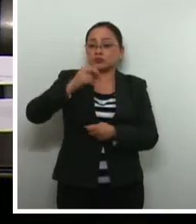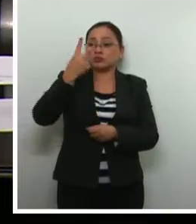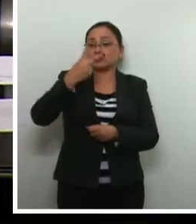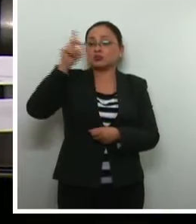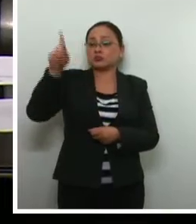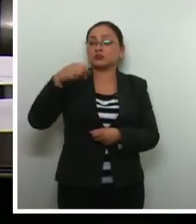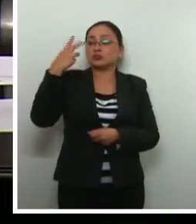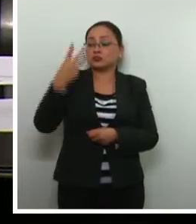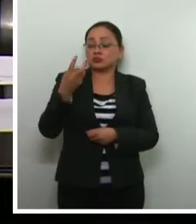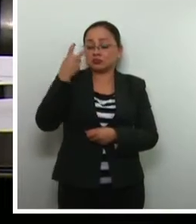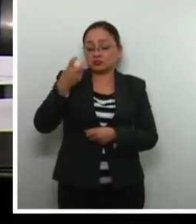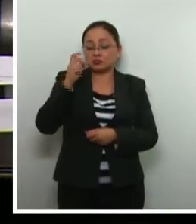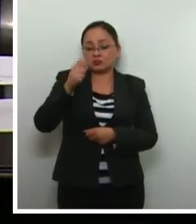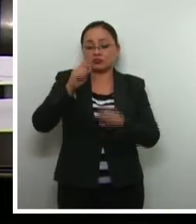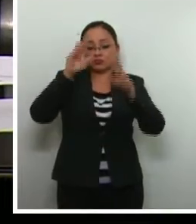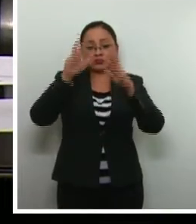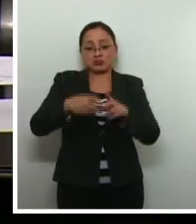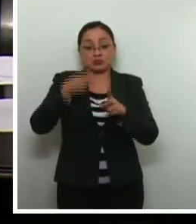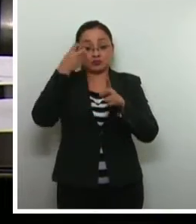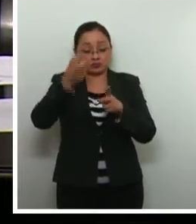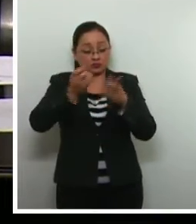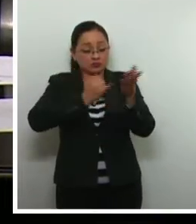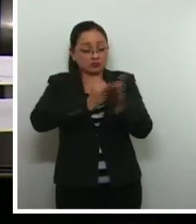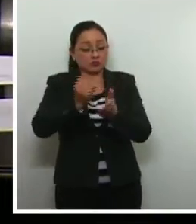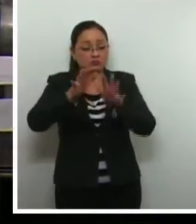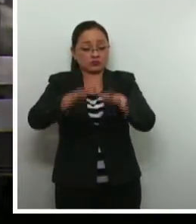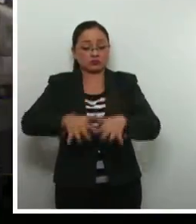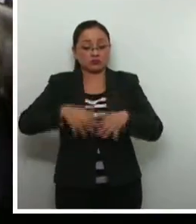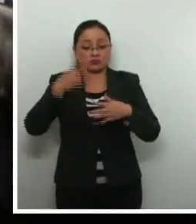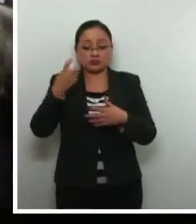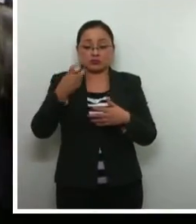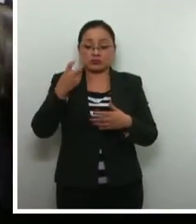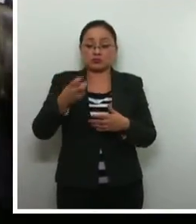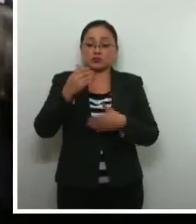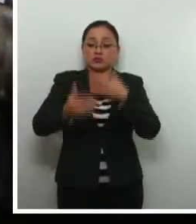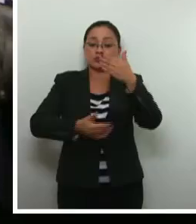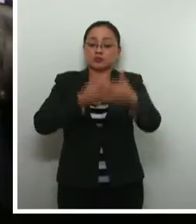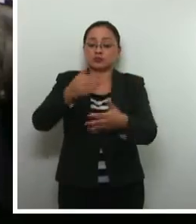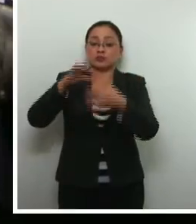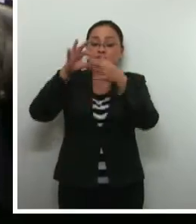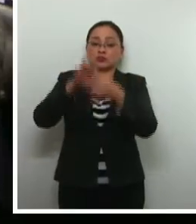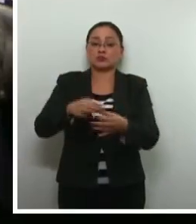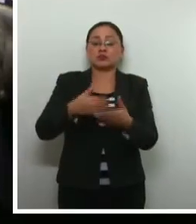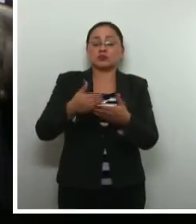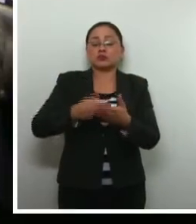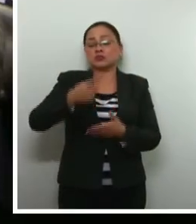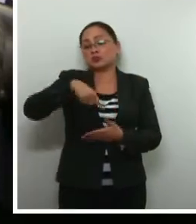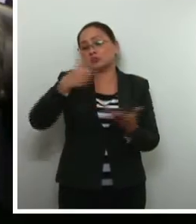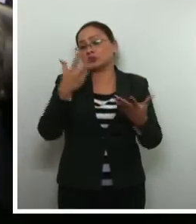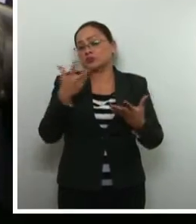partes, era la redacción que adoptaba el texto, que es el procedimiento que hemos seguido.